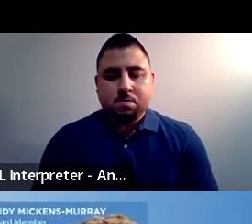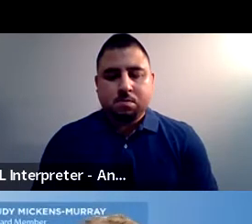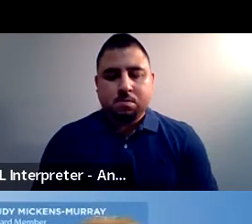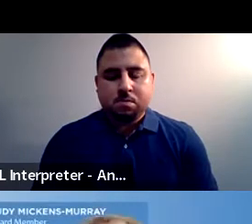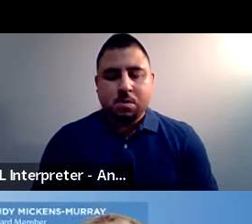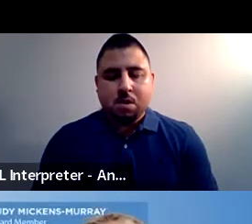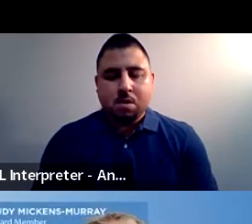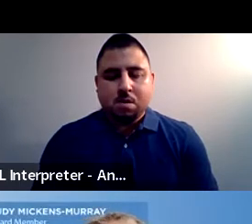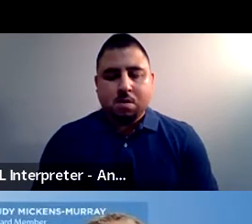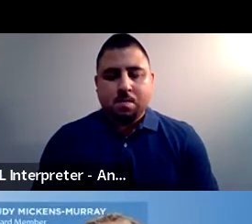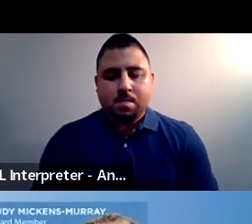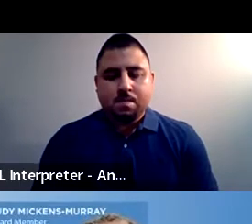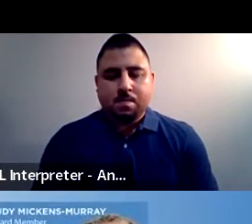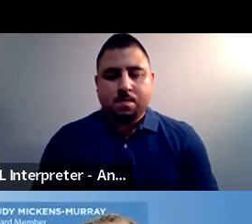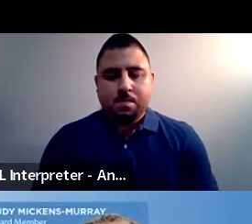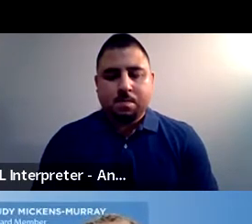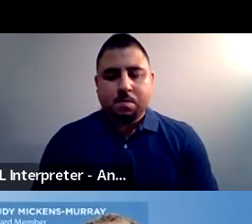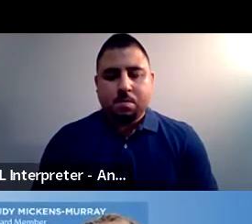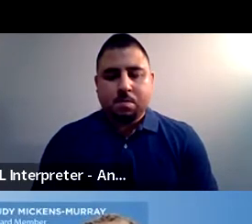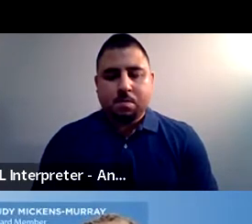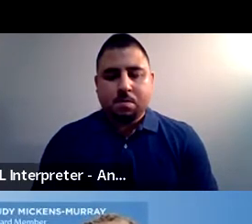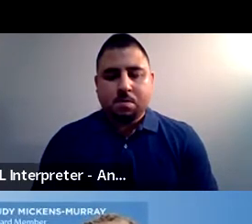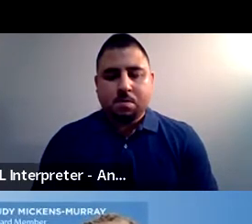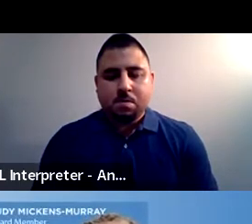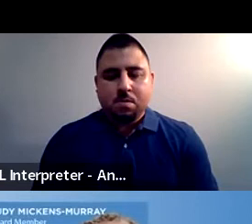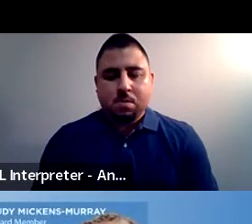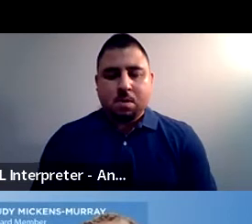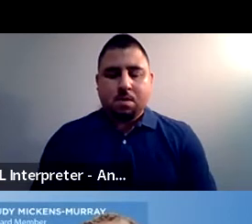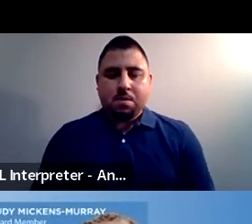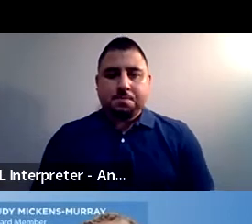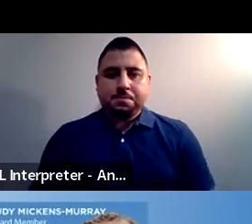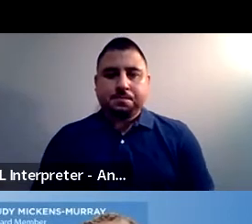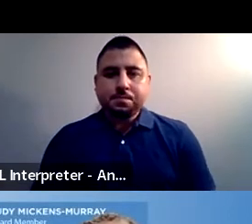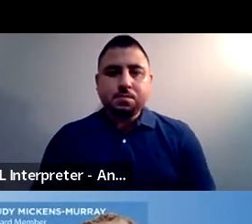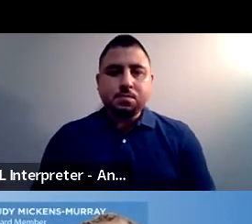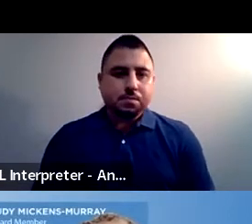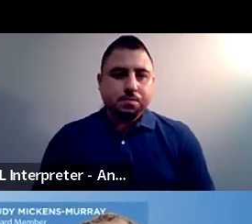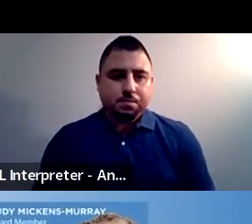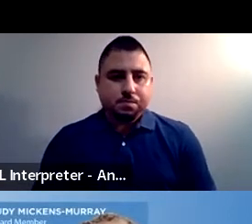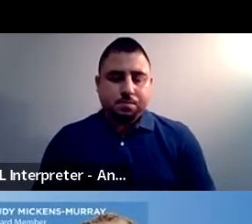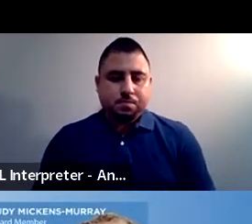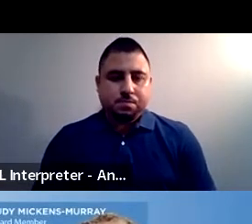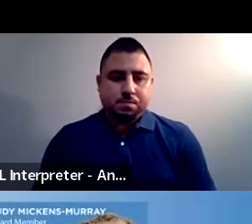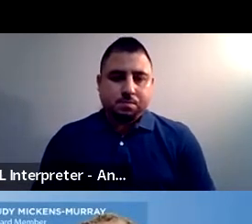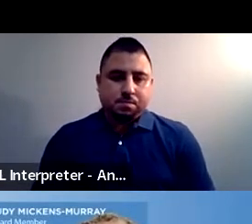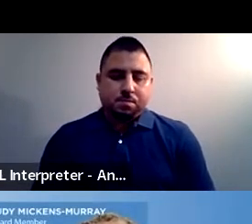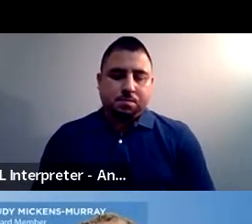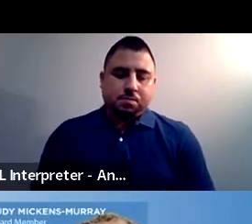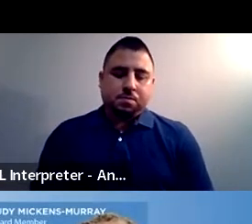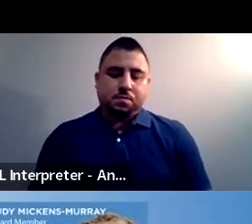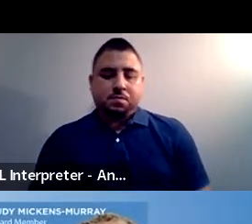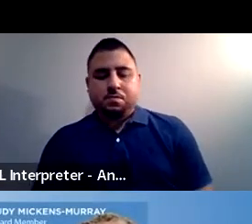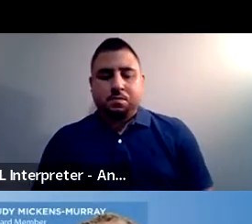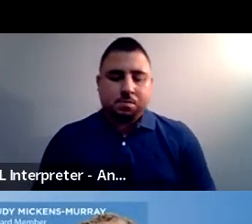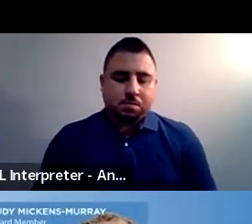traer a pie a 5 minutos. Y en la escuela Cherokee me queda 15 minutos en carro. Así como yo